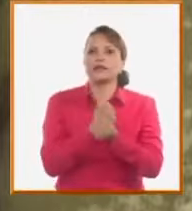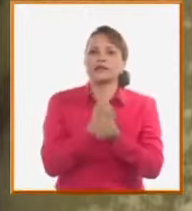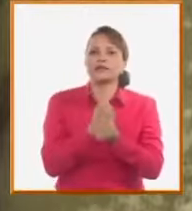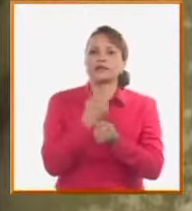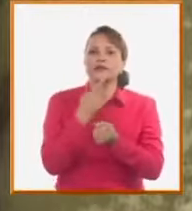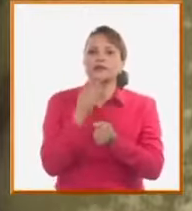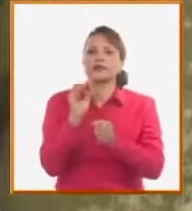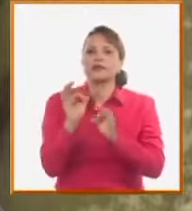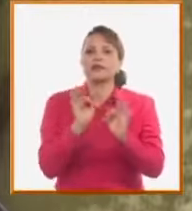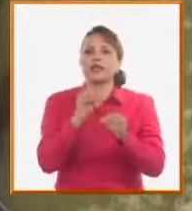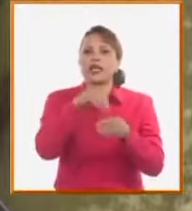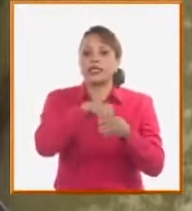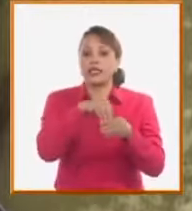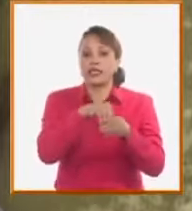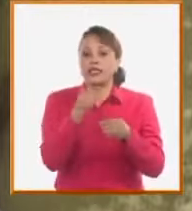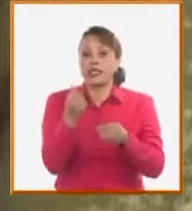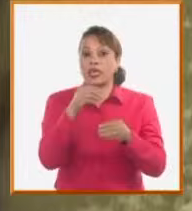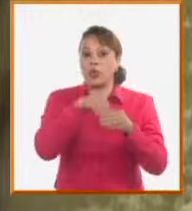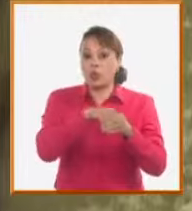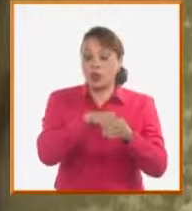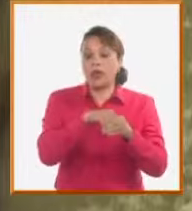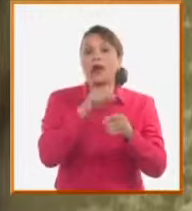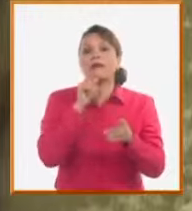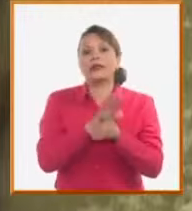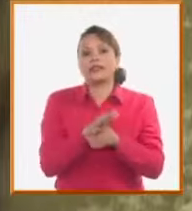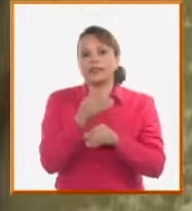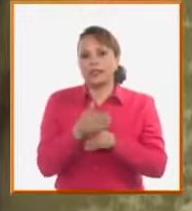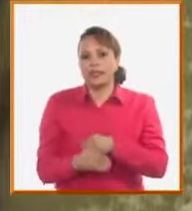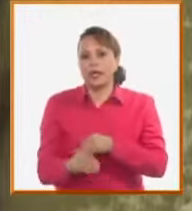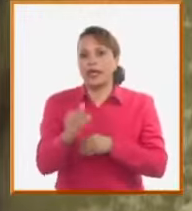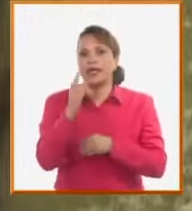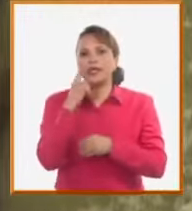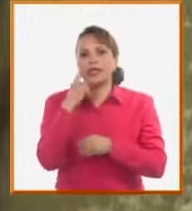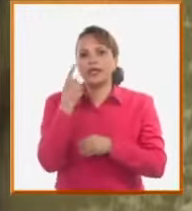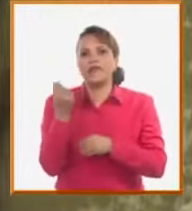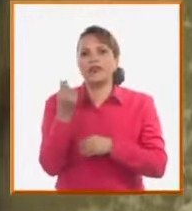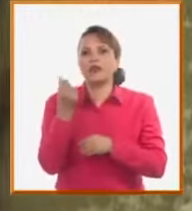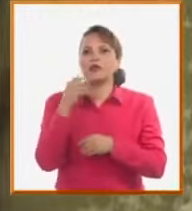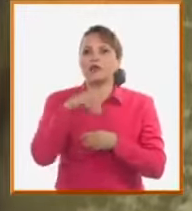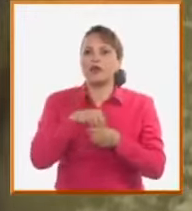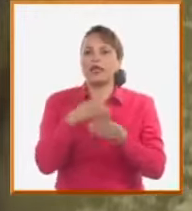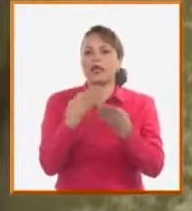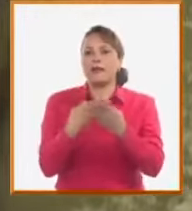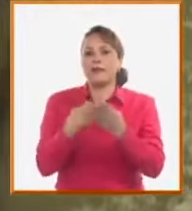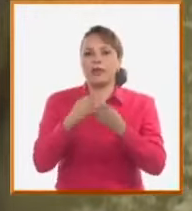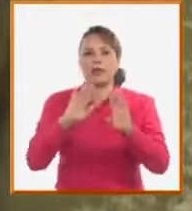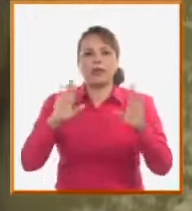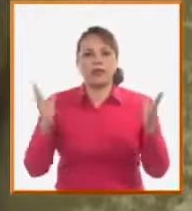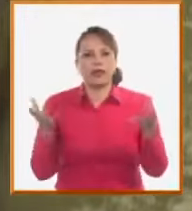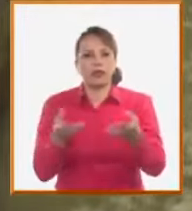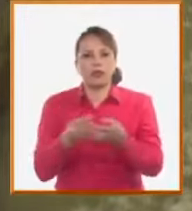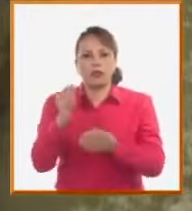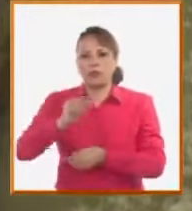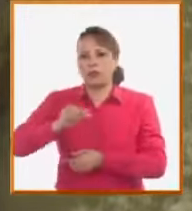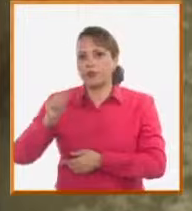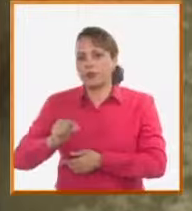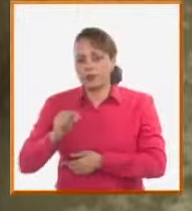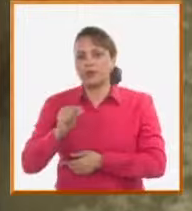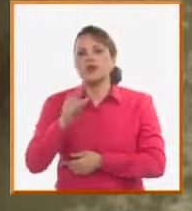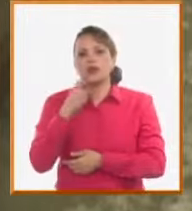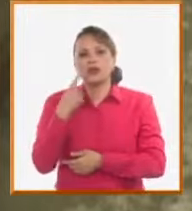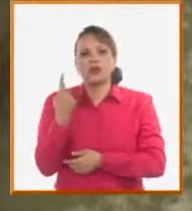que tenemos en la UEB, y a partir de ahí, teniendo en cuenta la entrada de las cargas de prueba de todos los asegurados, pues